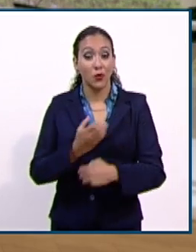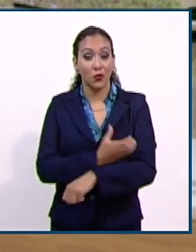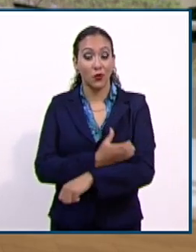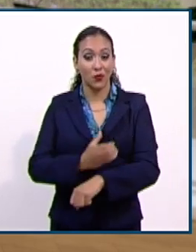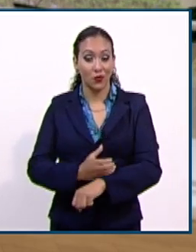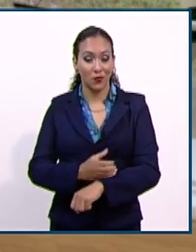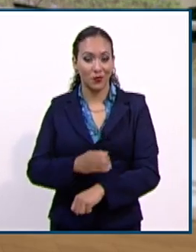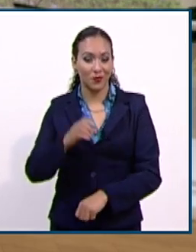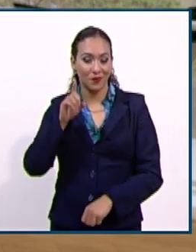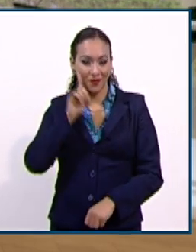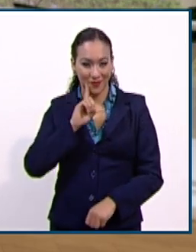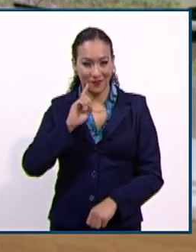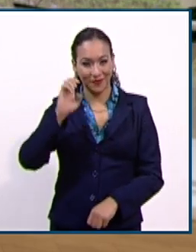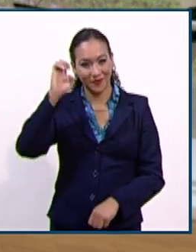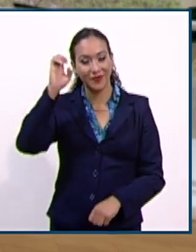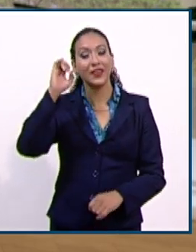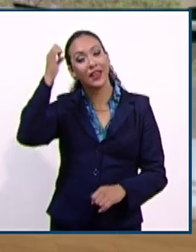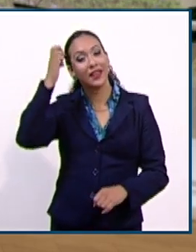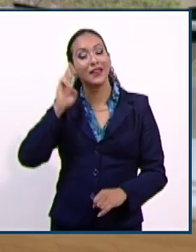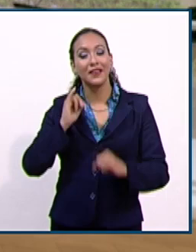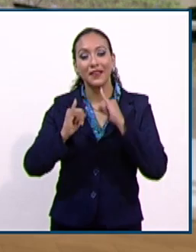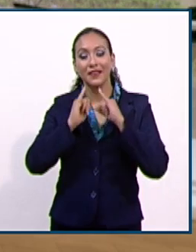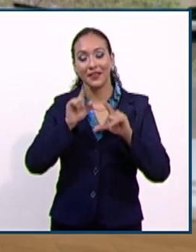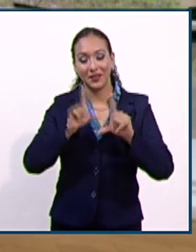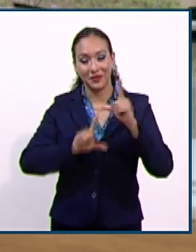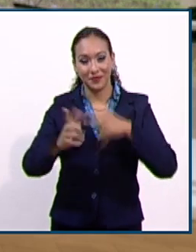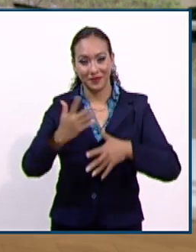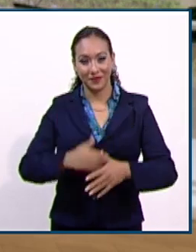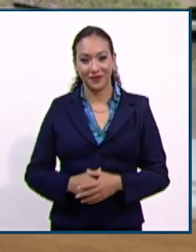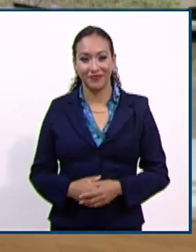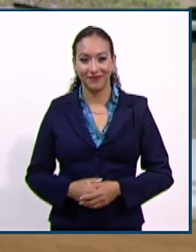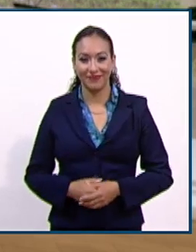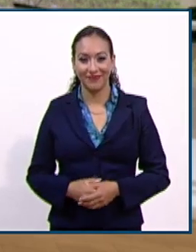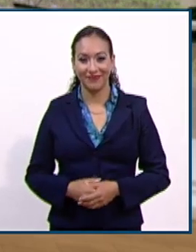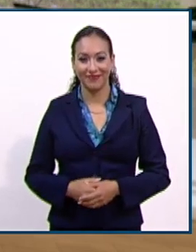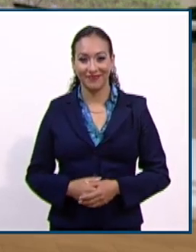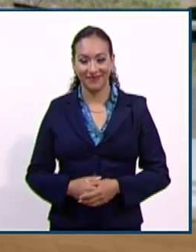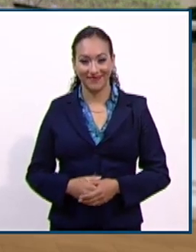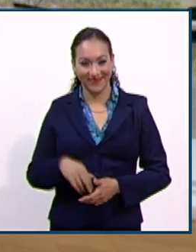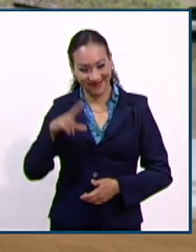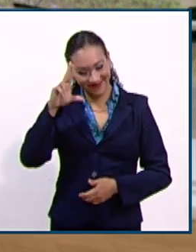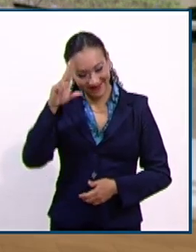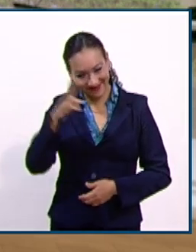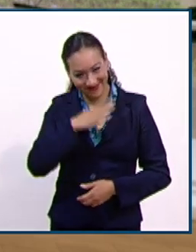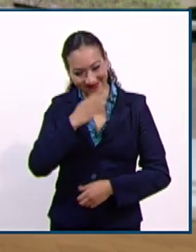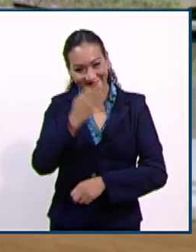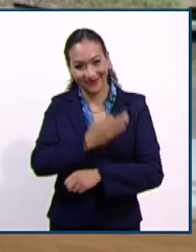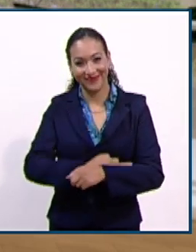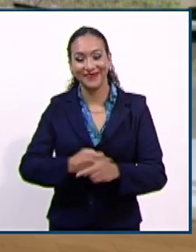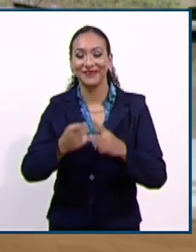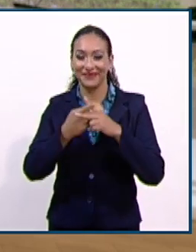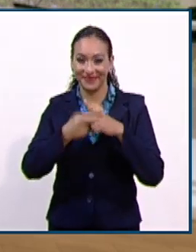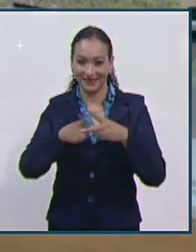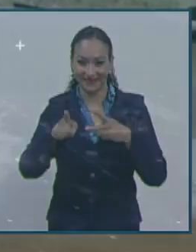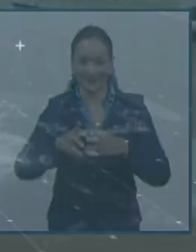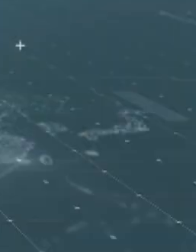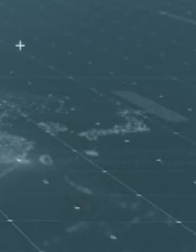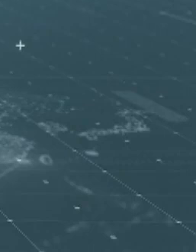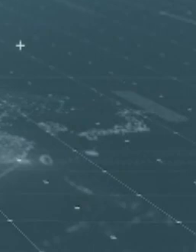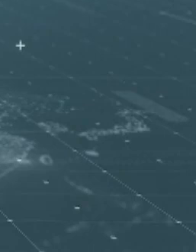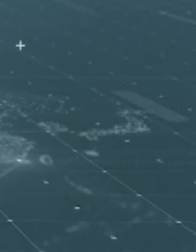compañera Eusiris Rostro en la interpretación en lengua de señas mexicana. Hola, Eusiris. Y es así como iniciamos.